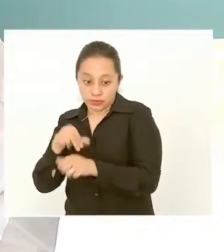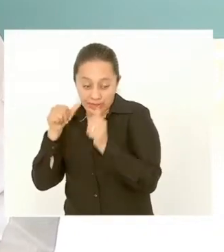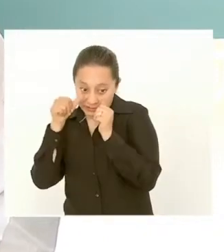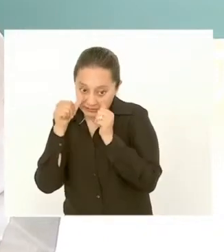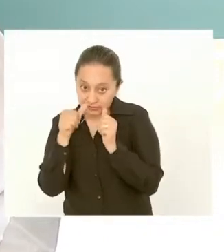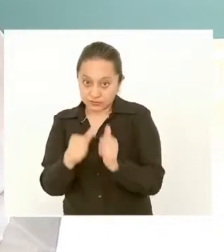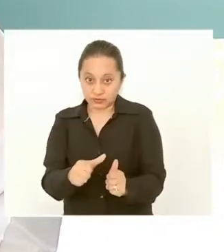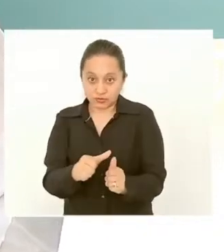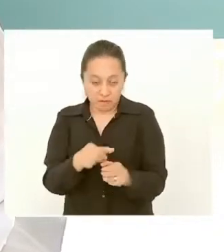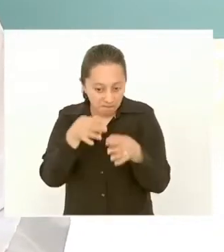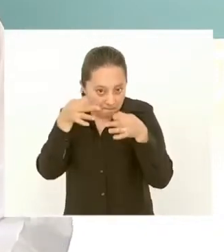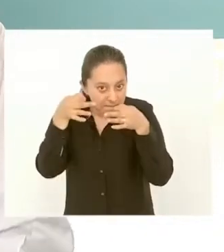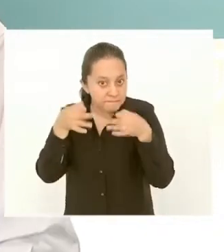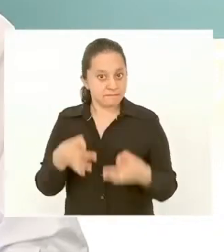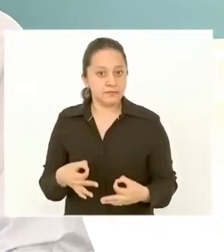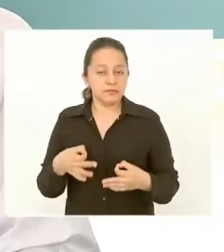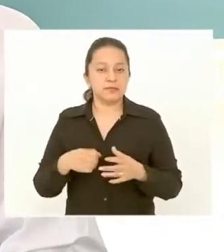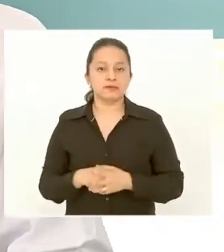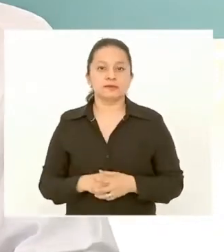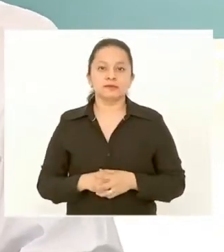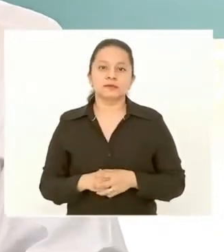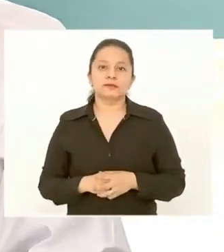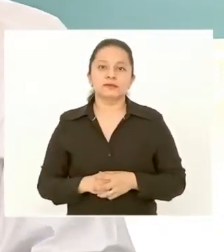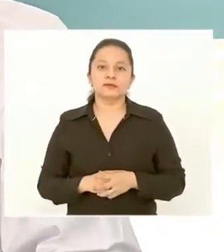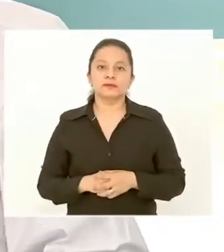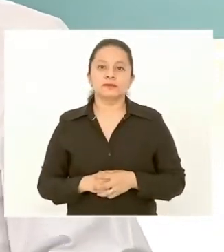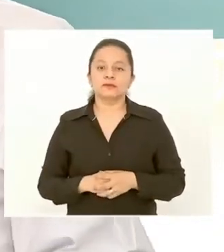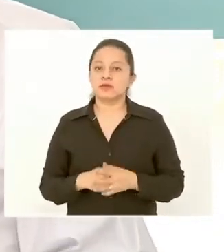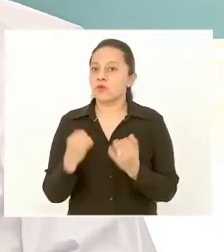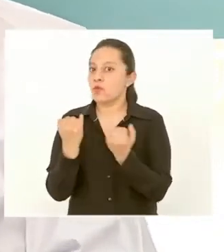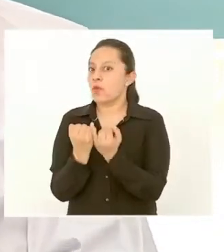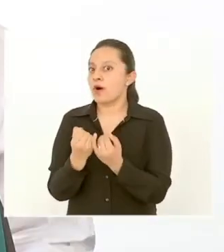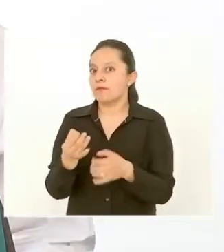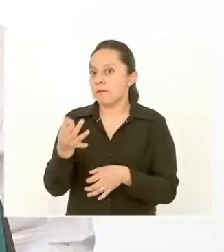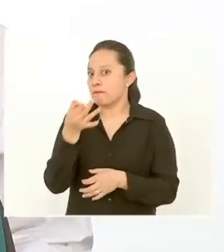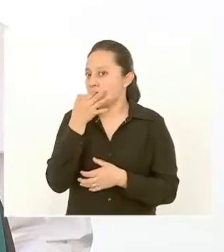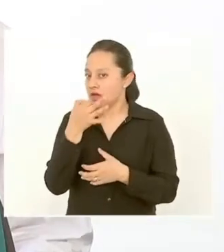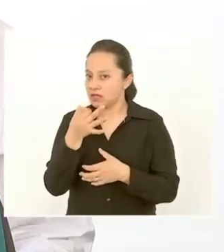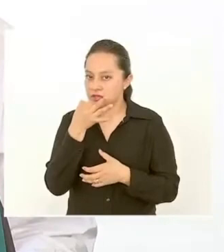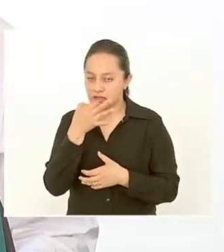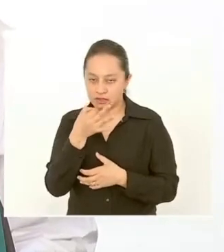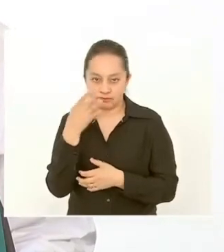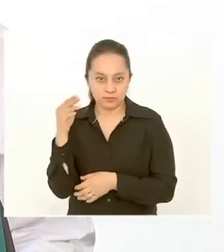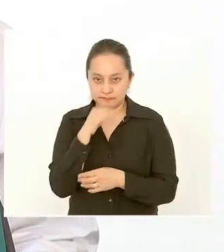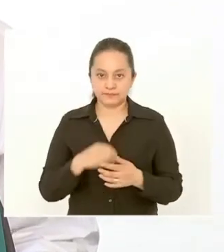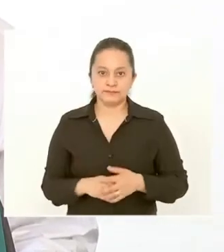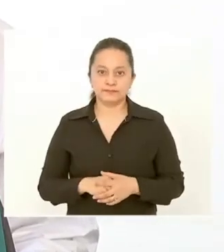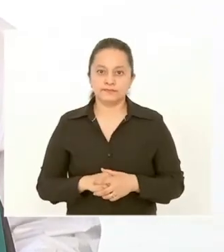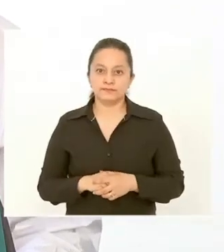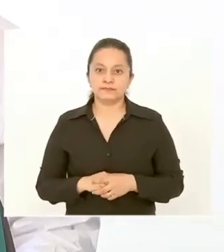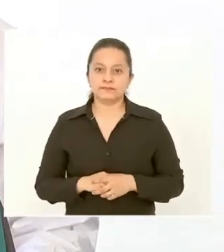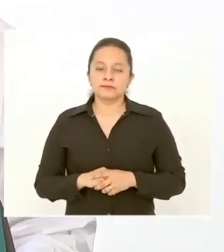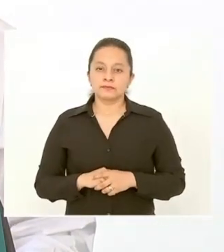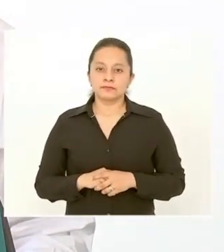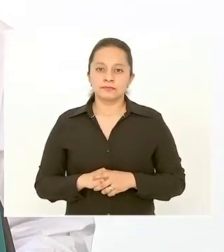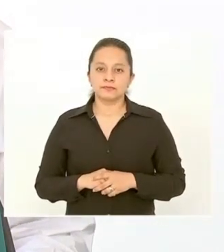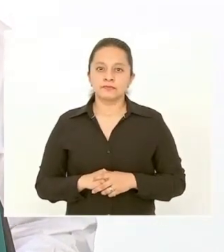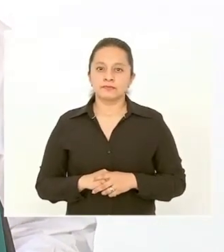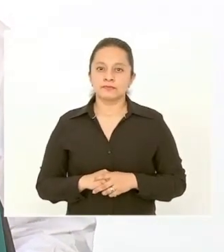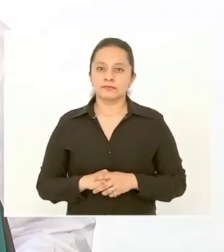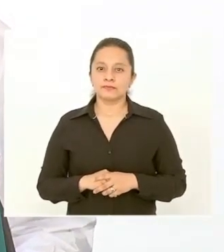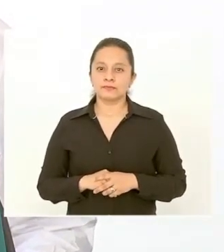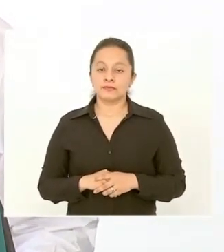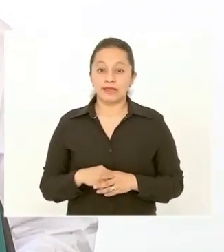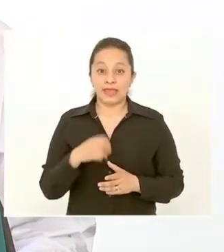calidad y y medicamentos gratuitos esto nos